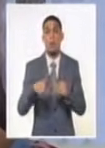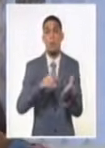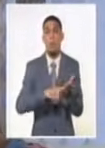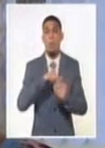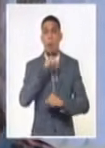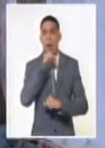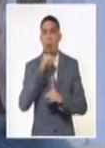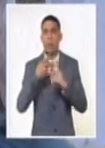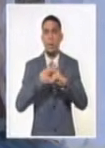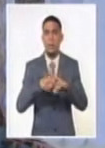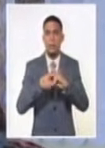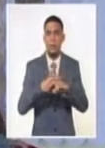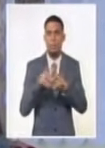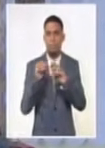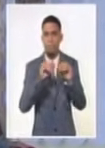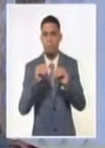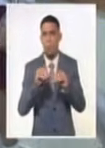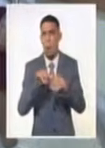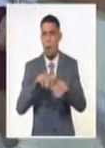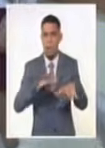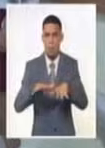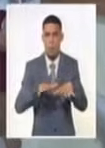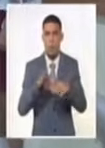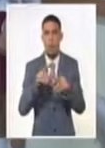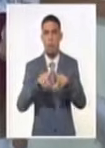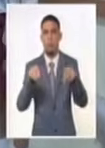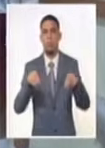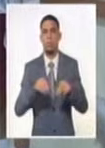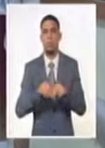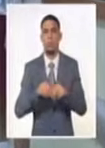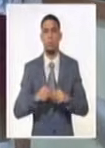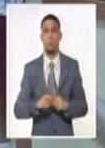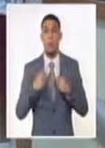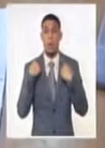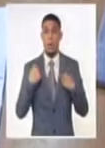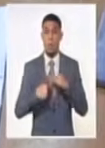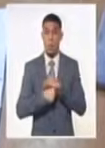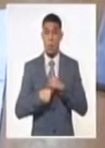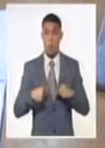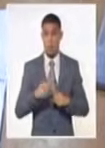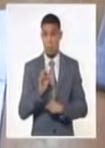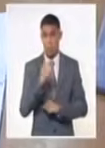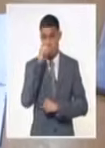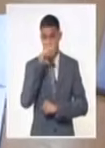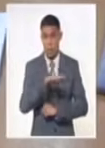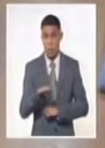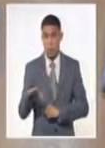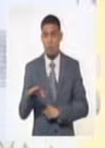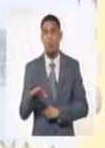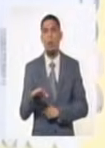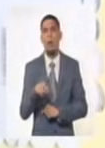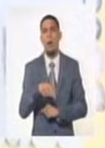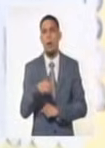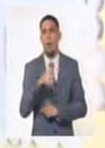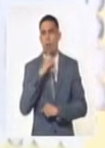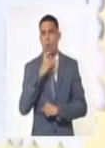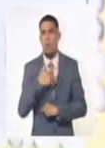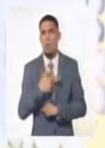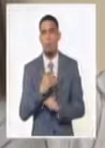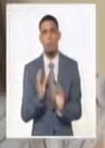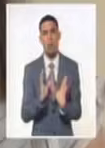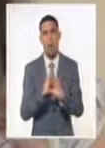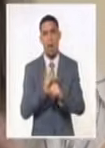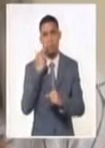en el desarrollo de medios de enseñanza que no teníamos. Pioneras.uci.cu es una iniciativa temporal que surge ante el déficit de